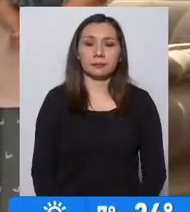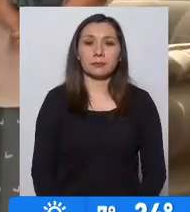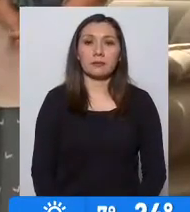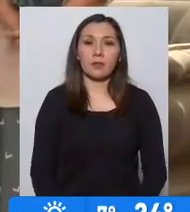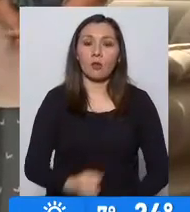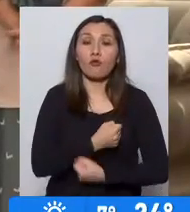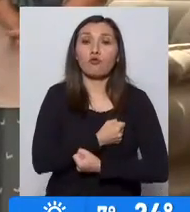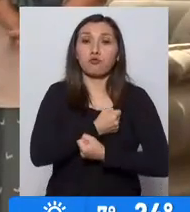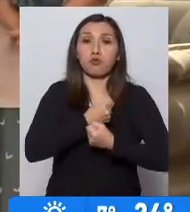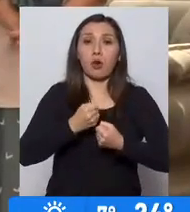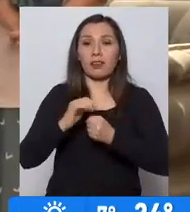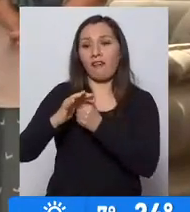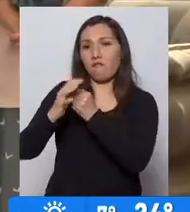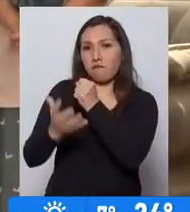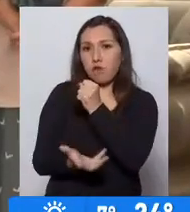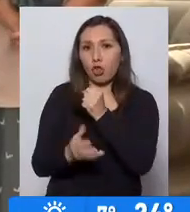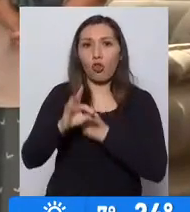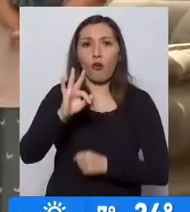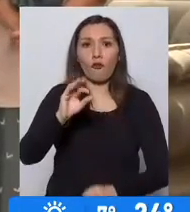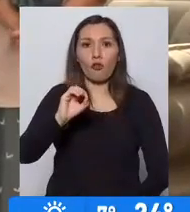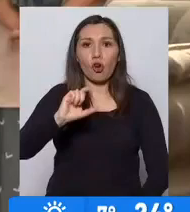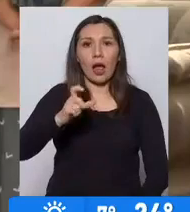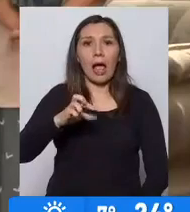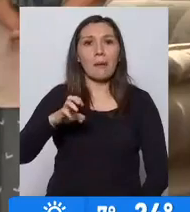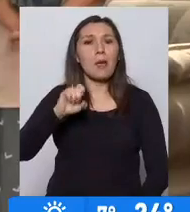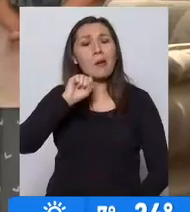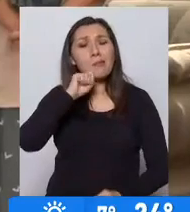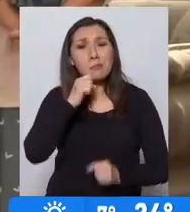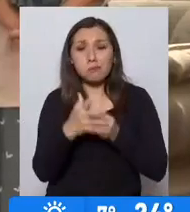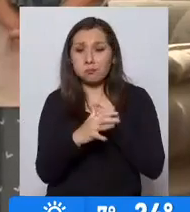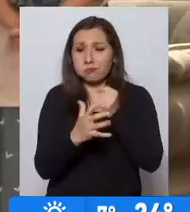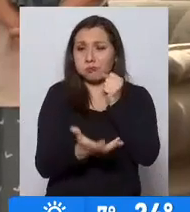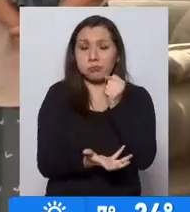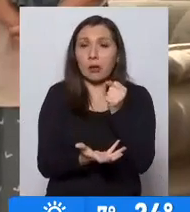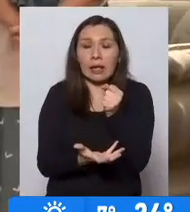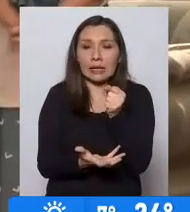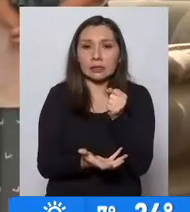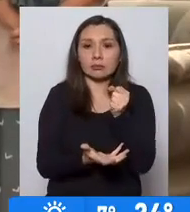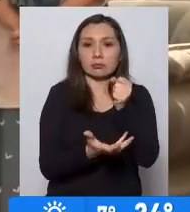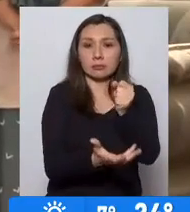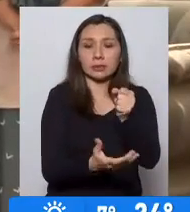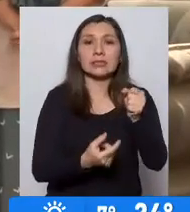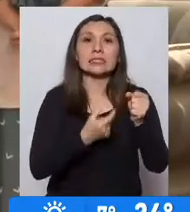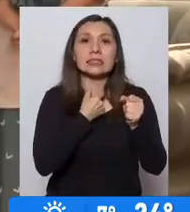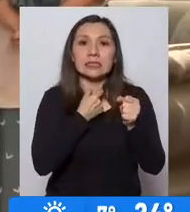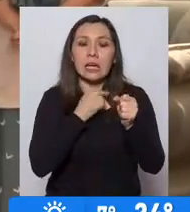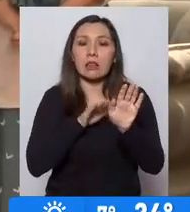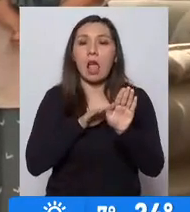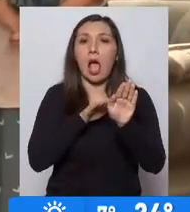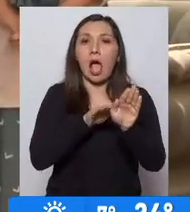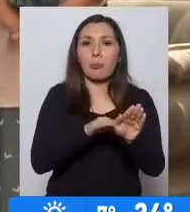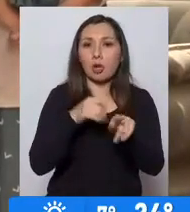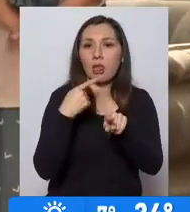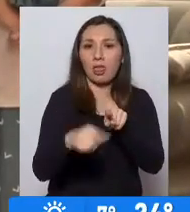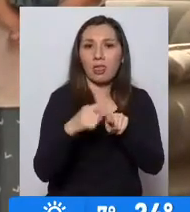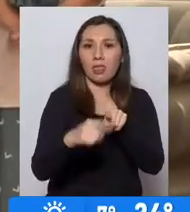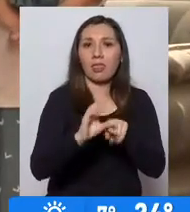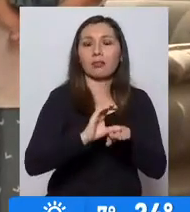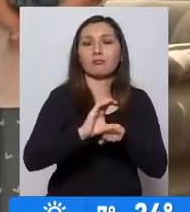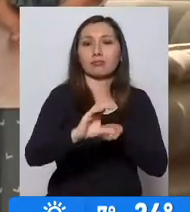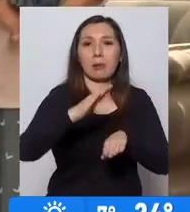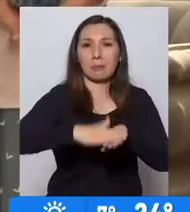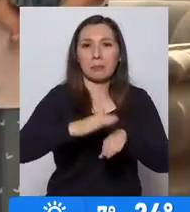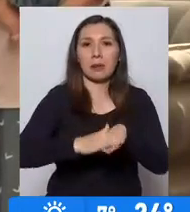se fortalece el Fondo FOGAPE de forma tal de permitir garantías que sustentan líneas de crédito por